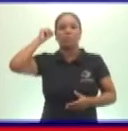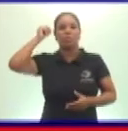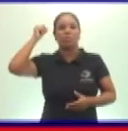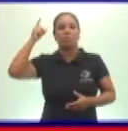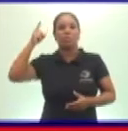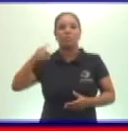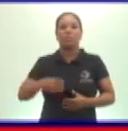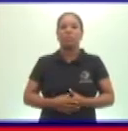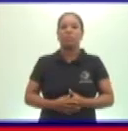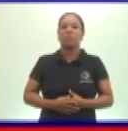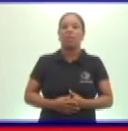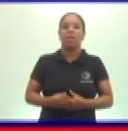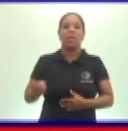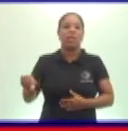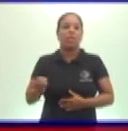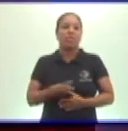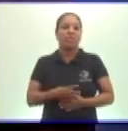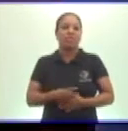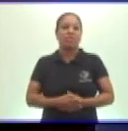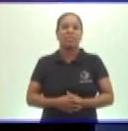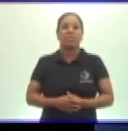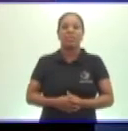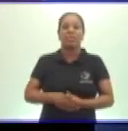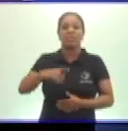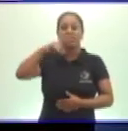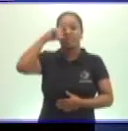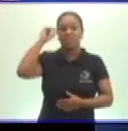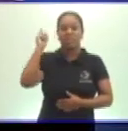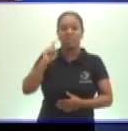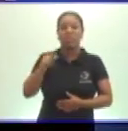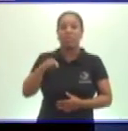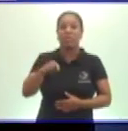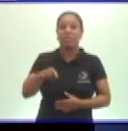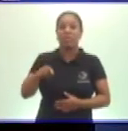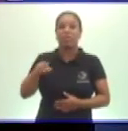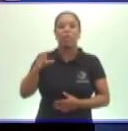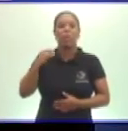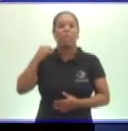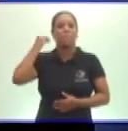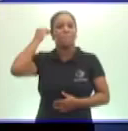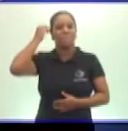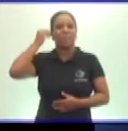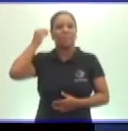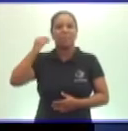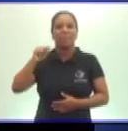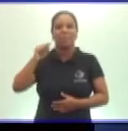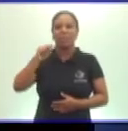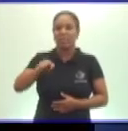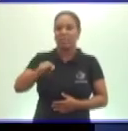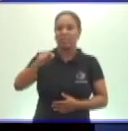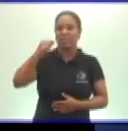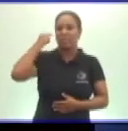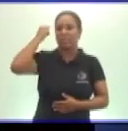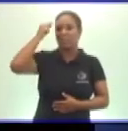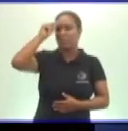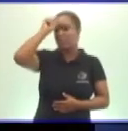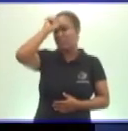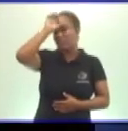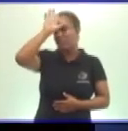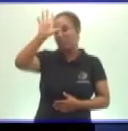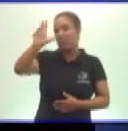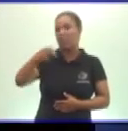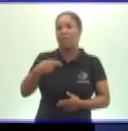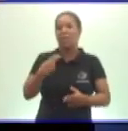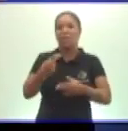era una mentira, sino que ellos creían conscientemente de que esa ideología era en verdad, es decir, era